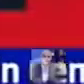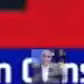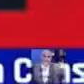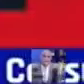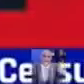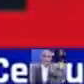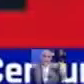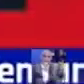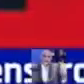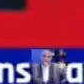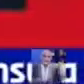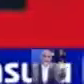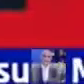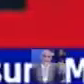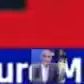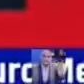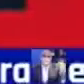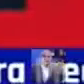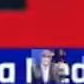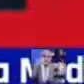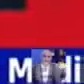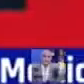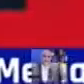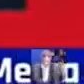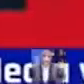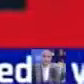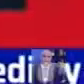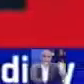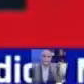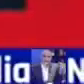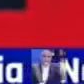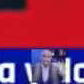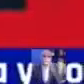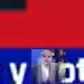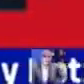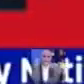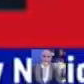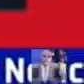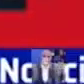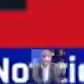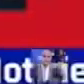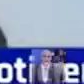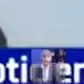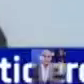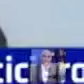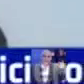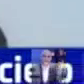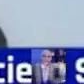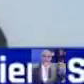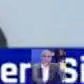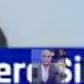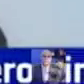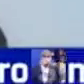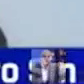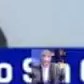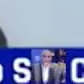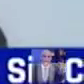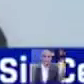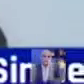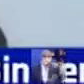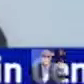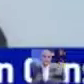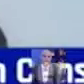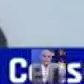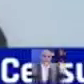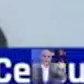no cerramos precisamente invitando a la gente para que te apoye? Claro que sí, síganme de entrada aquí en La